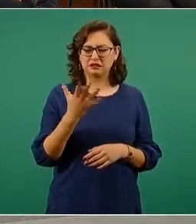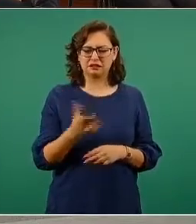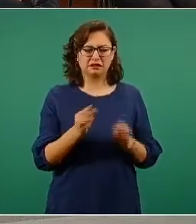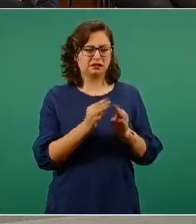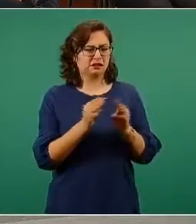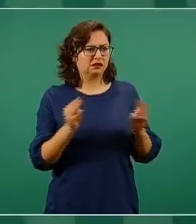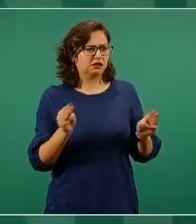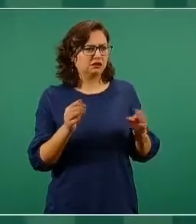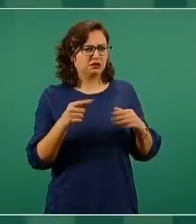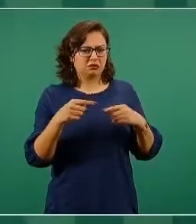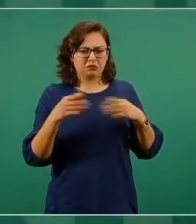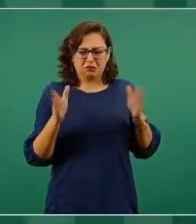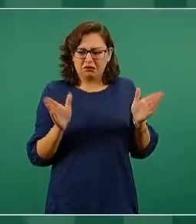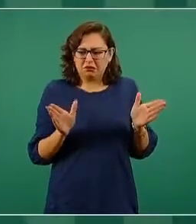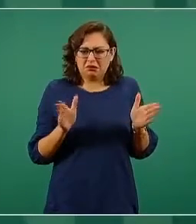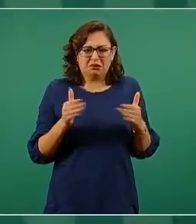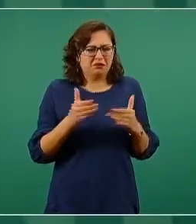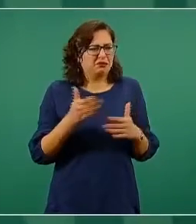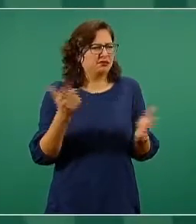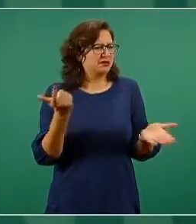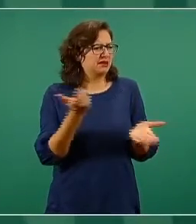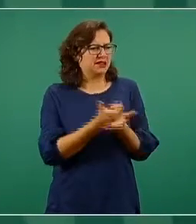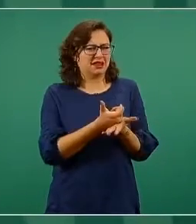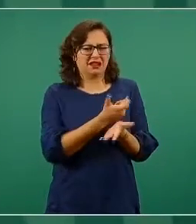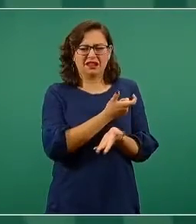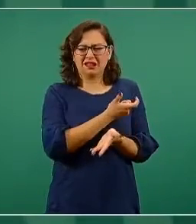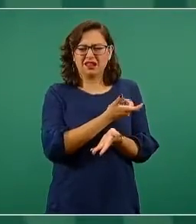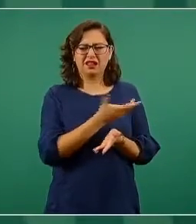metros cuadrados, carísimos.